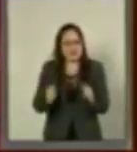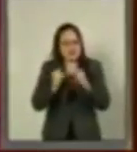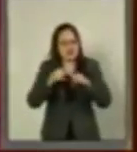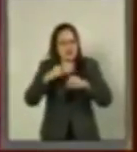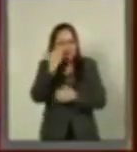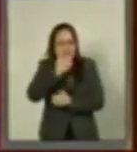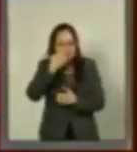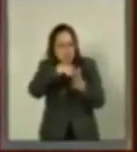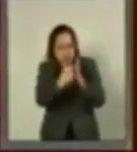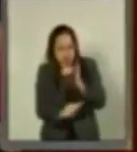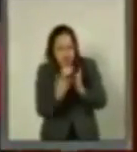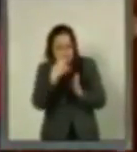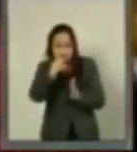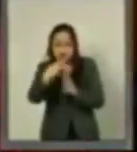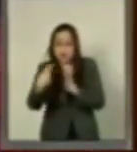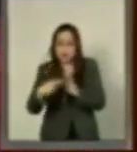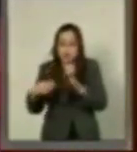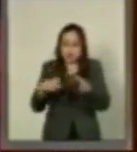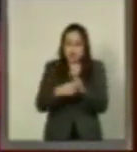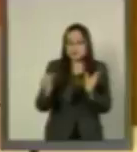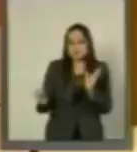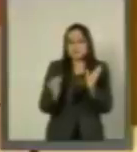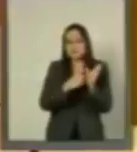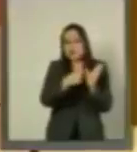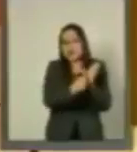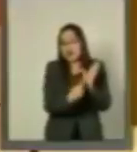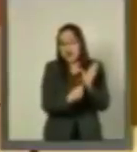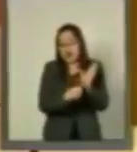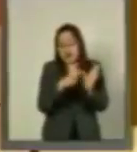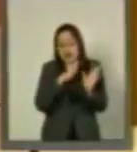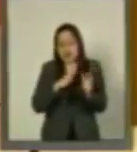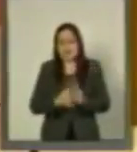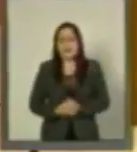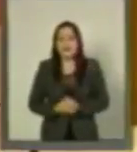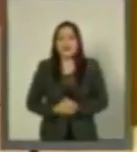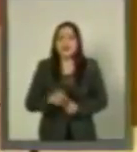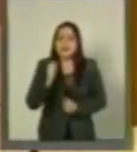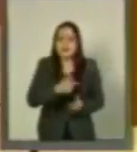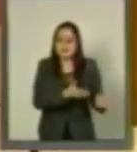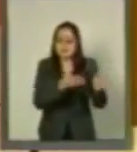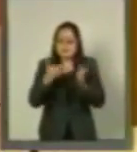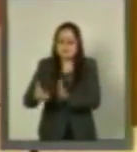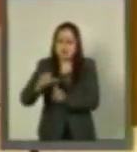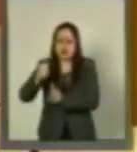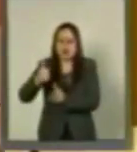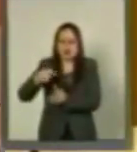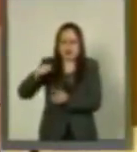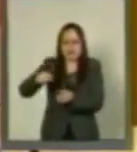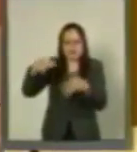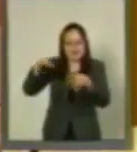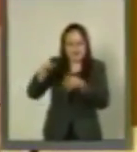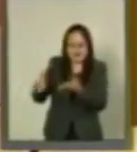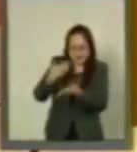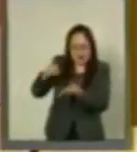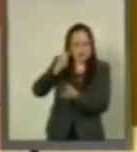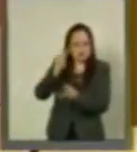educativas. Todos ellos que aparecen en esta primera lámina. Y quiero que pasemos a la segunda lámina, señor secretario, que usted la